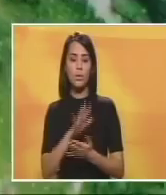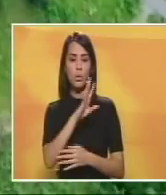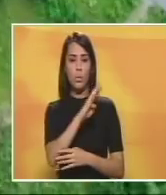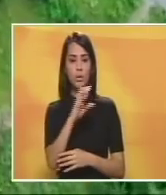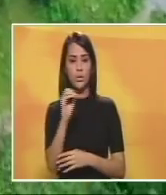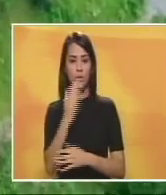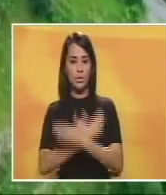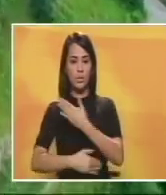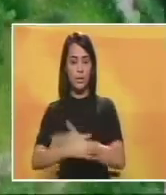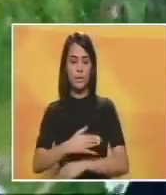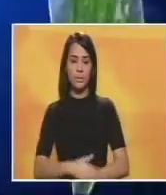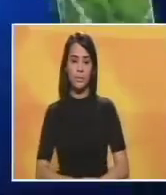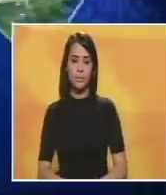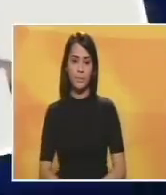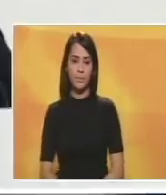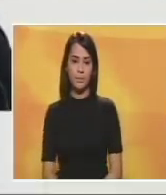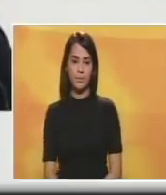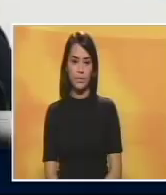400 heridos.